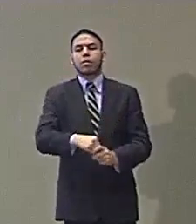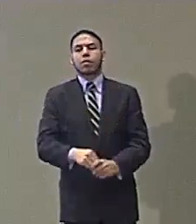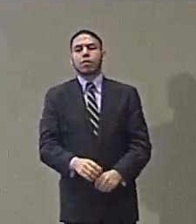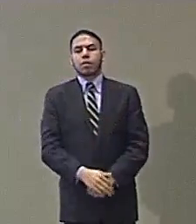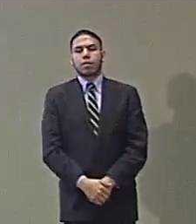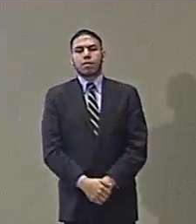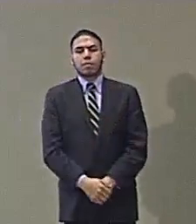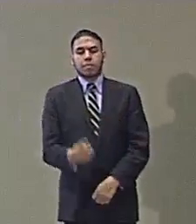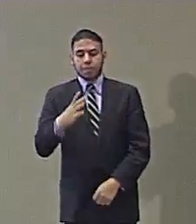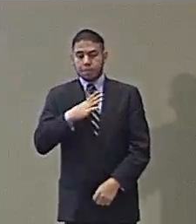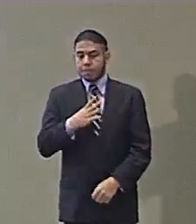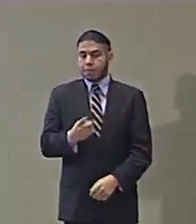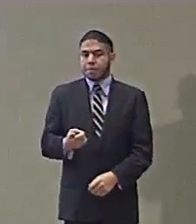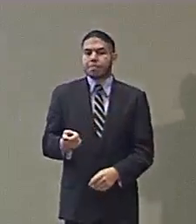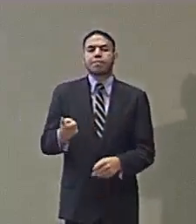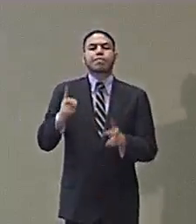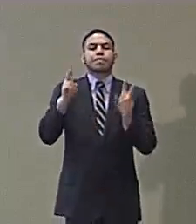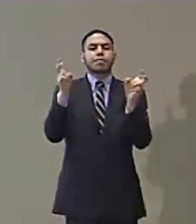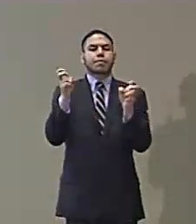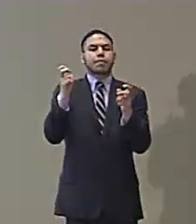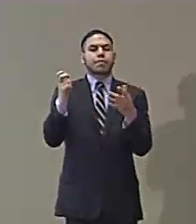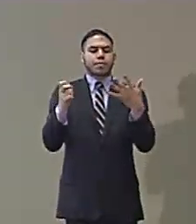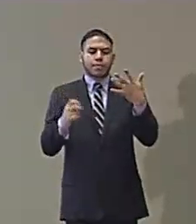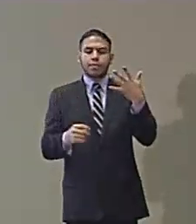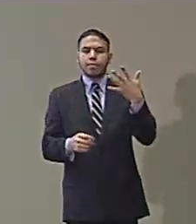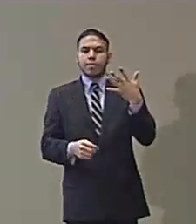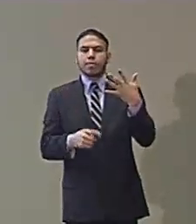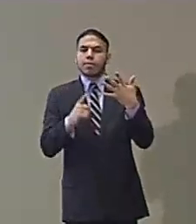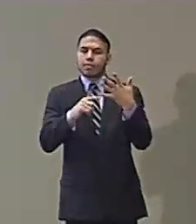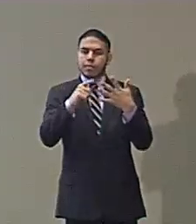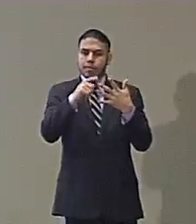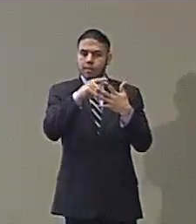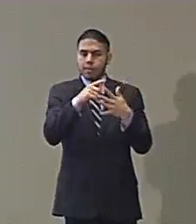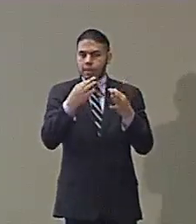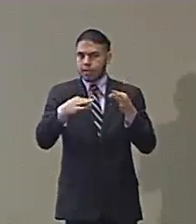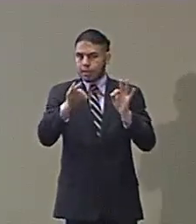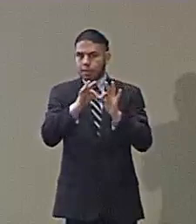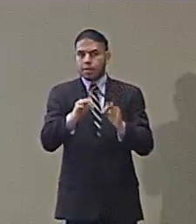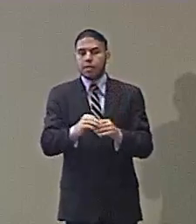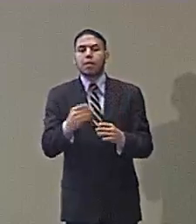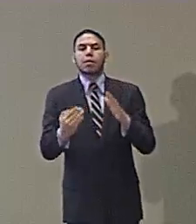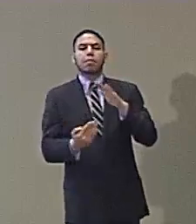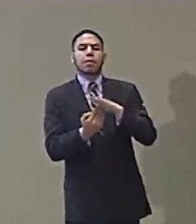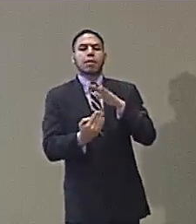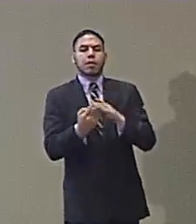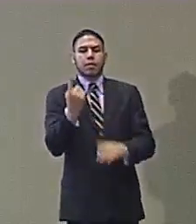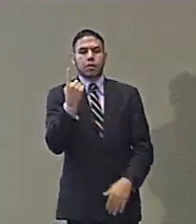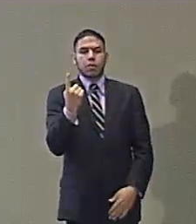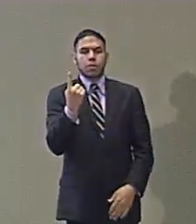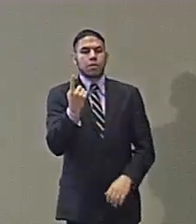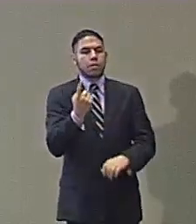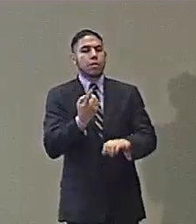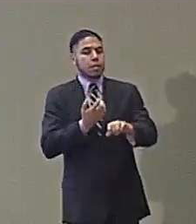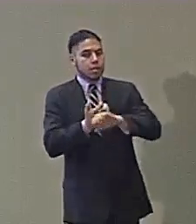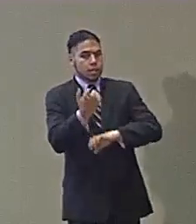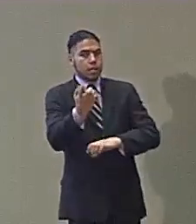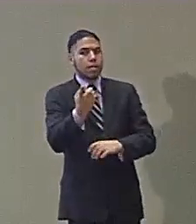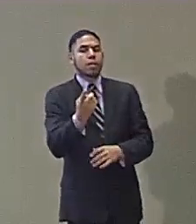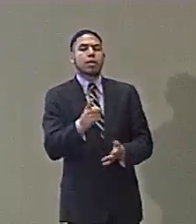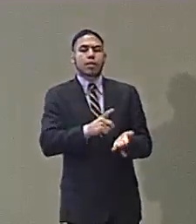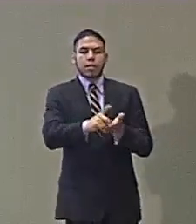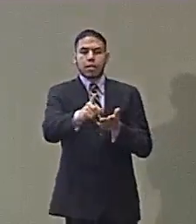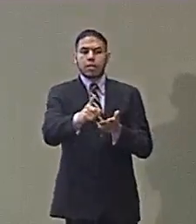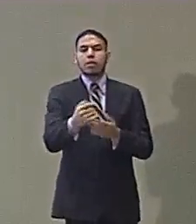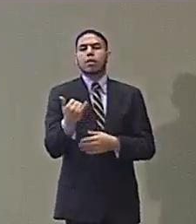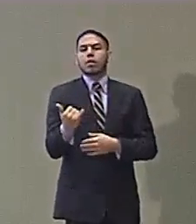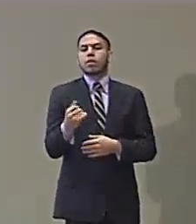cinco temas fundamentales para la política turística en la mesa 1 estado de derecho y seguridad